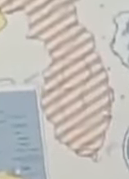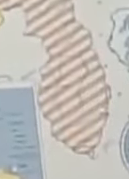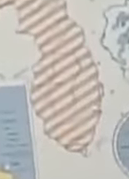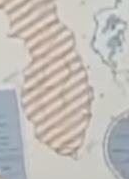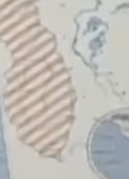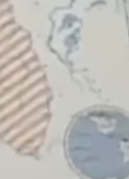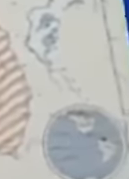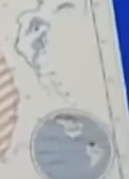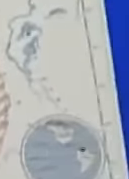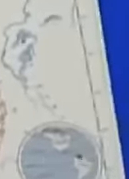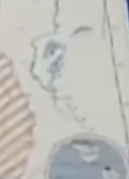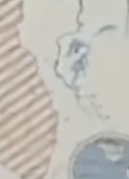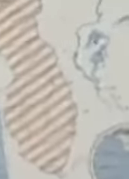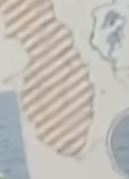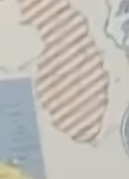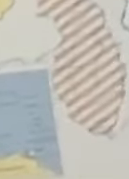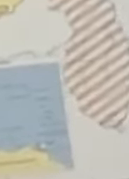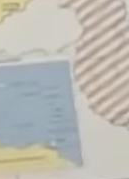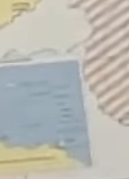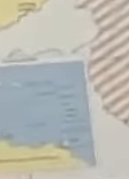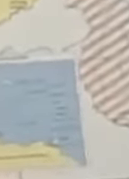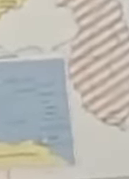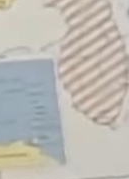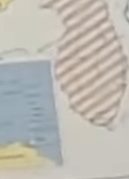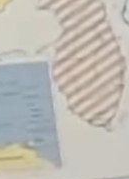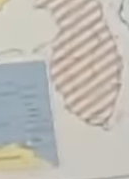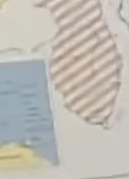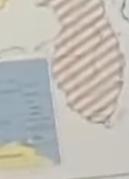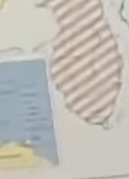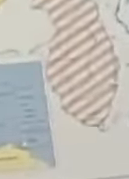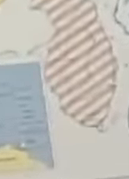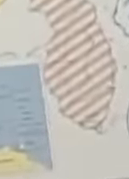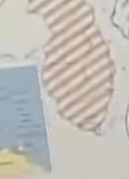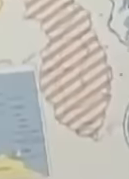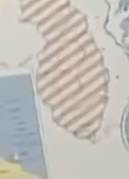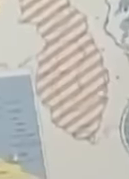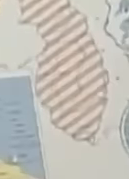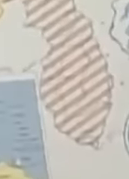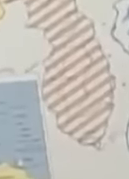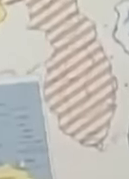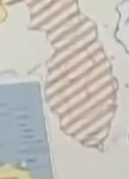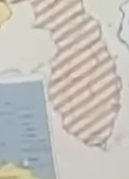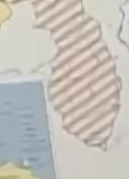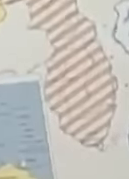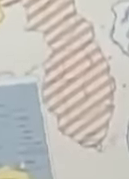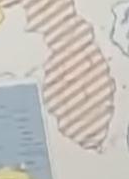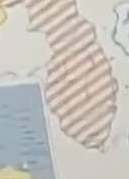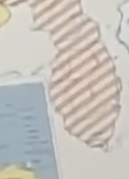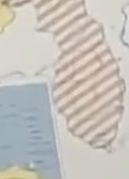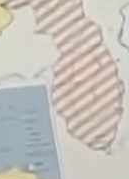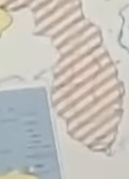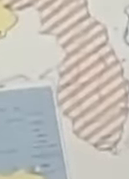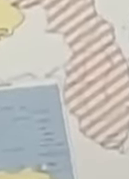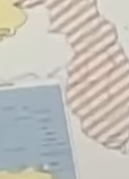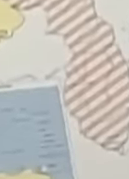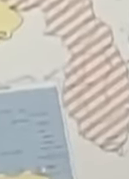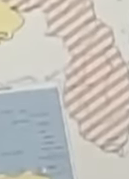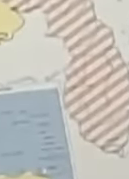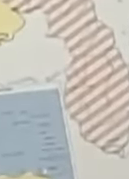Correcto. Para ver, para ver. ¿Aquí? Aquí está mejor. Aquí está el mapa de Venezuela, que parece un elefante,